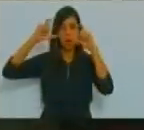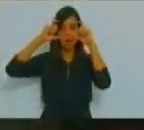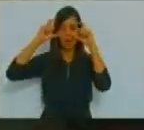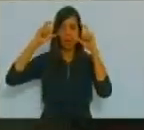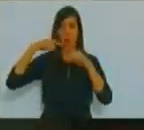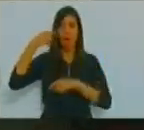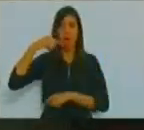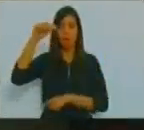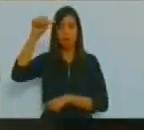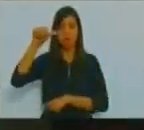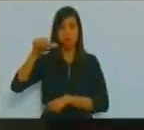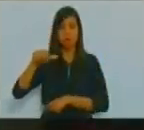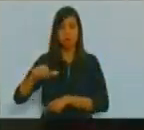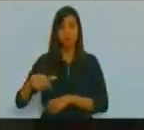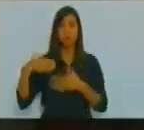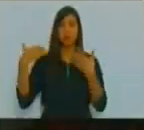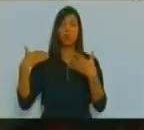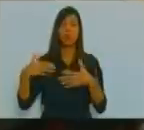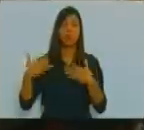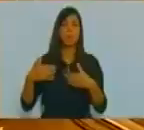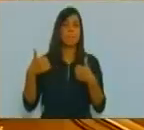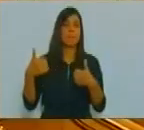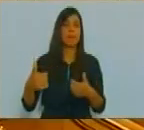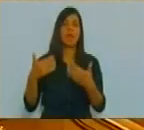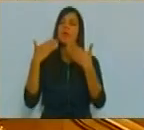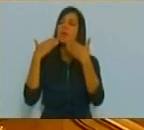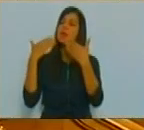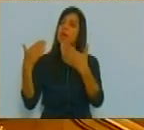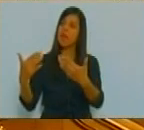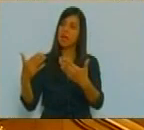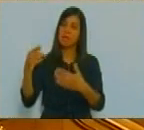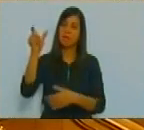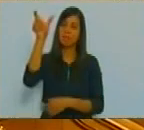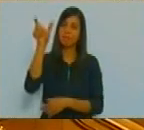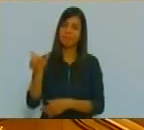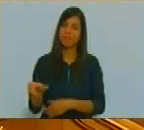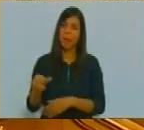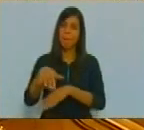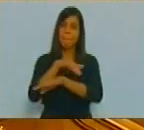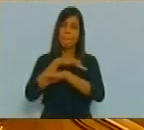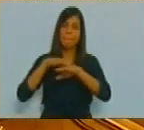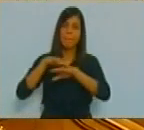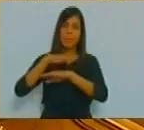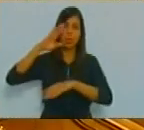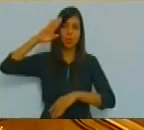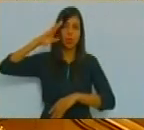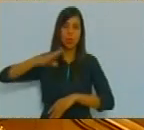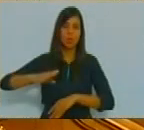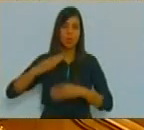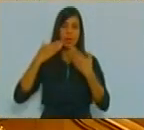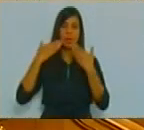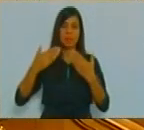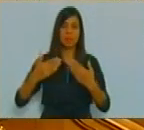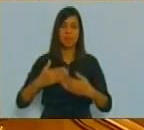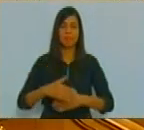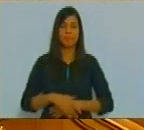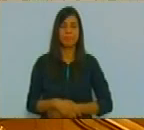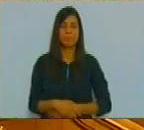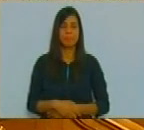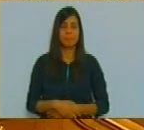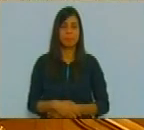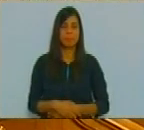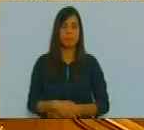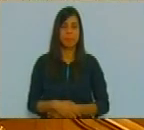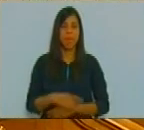a quien nuevamente agradecemos su presentación ante esta asamblea constituyente una